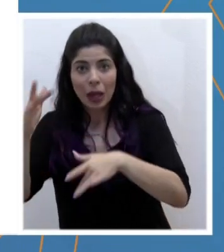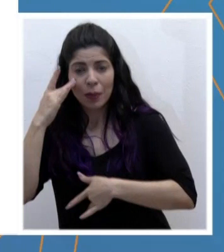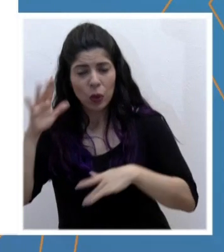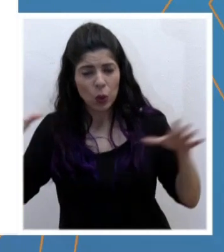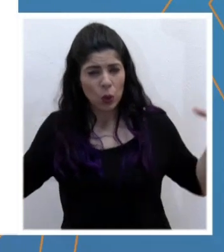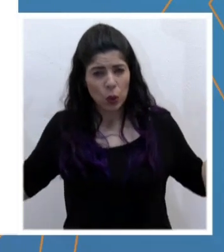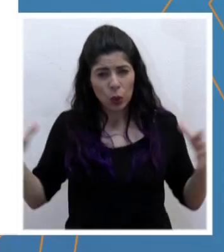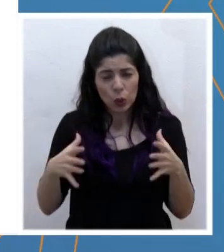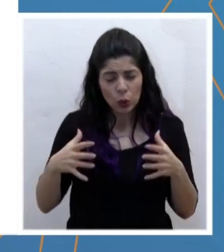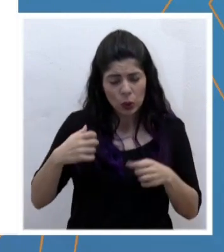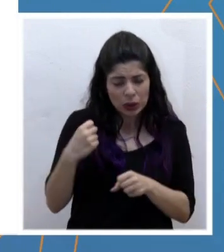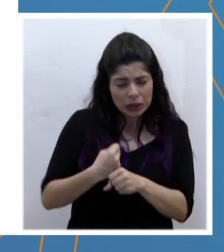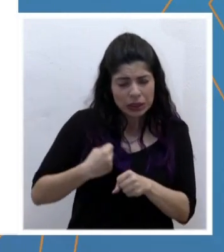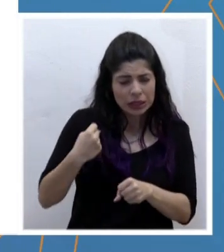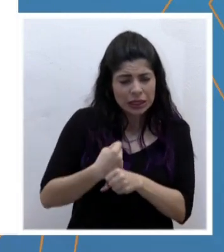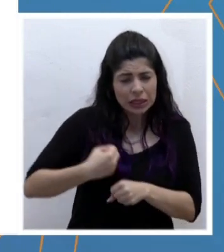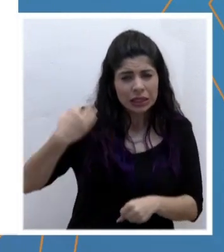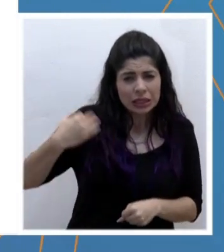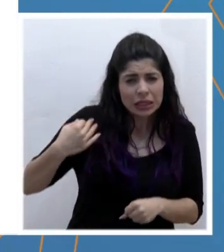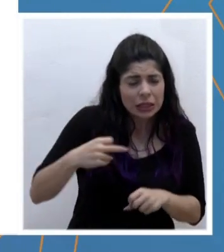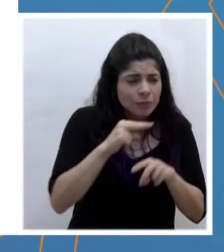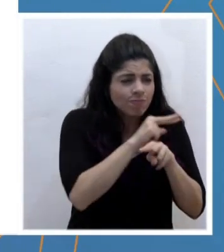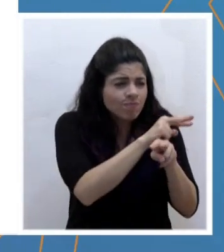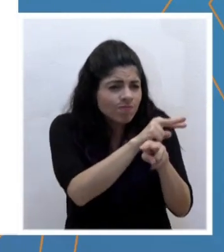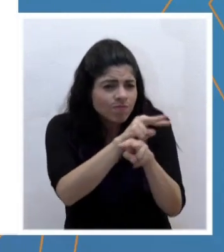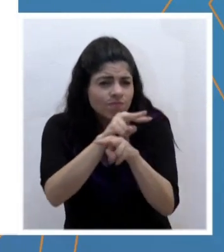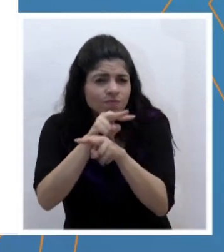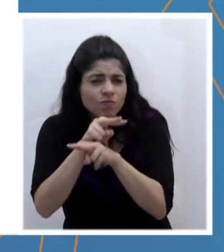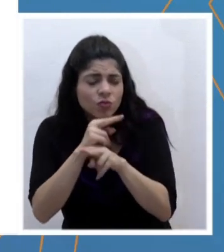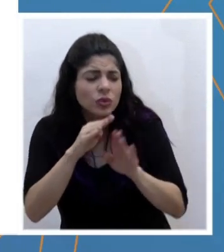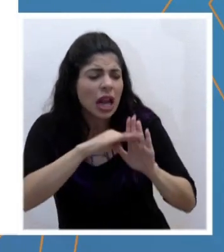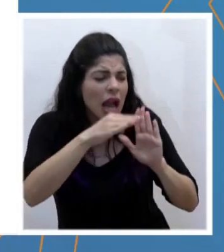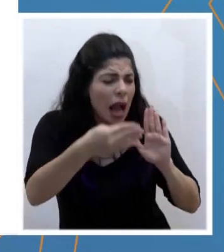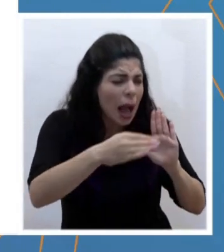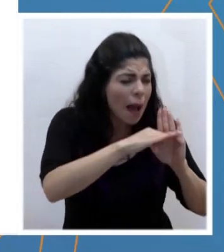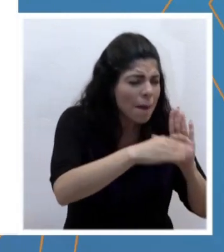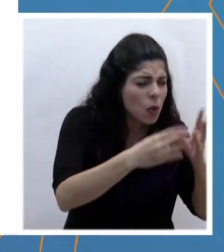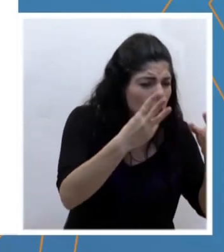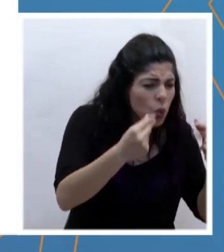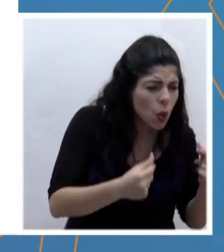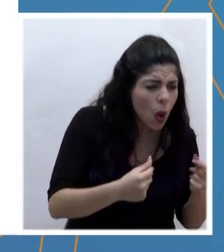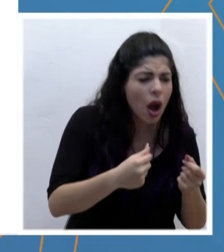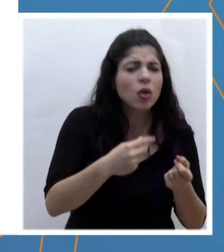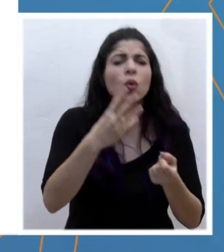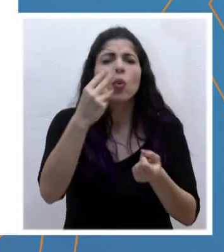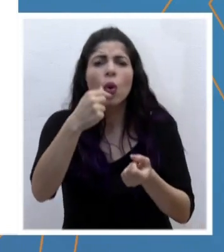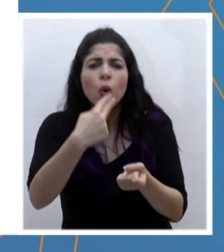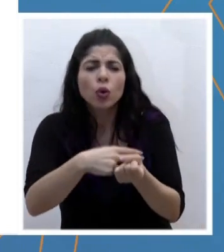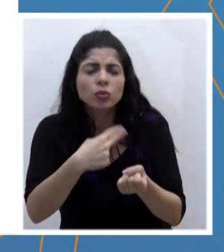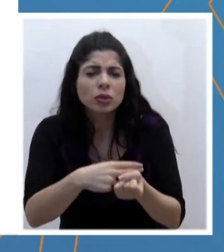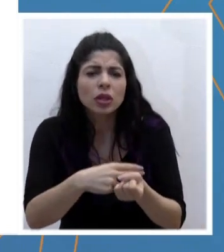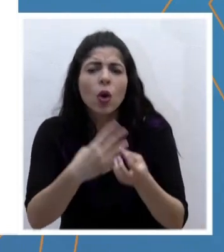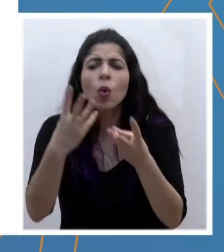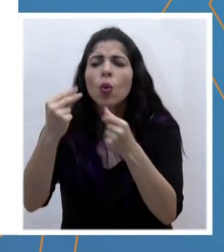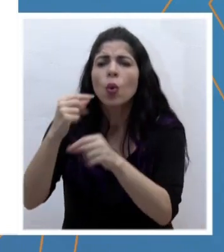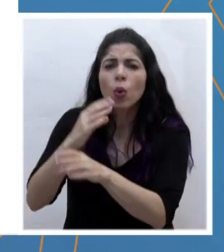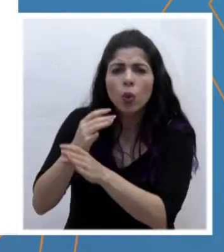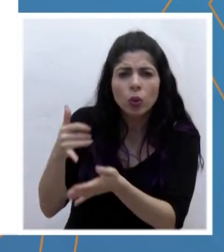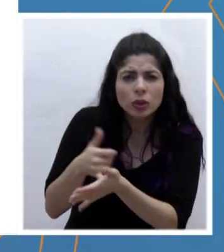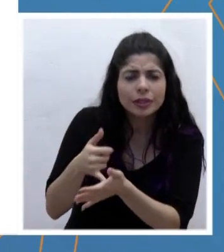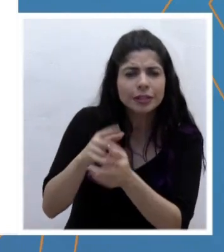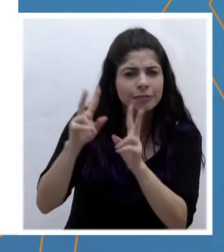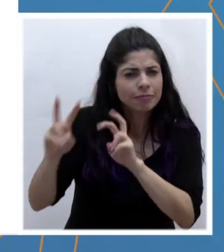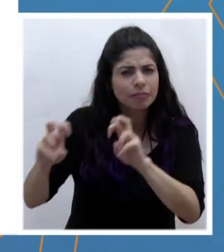estamos realizando un seguimiento diario del comportamiento de las camas, tanto de hospitalización como de cuidados